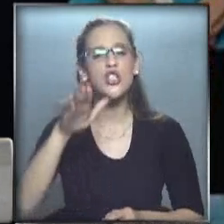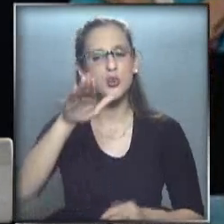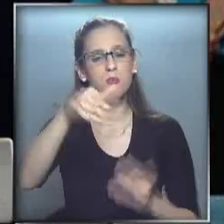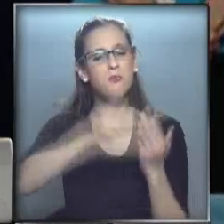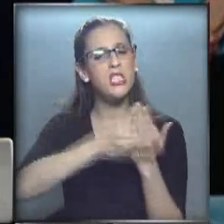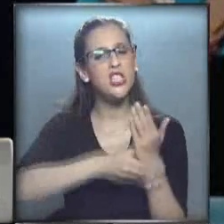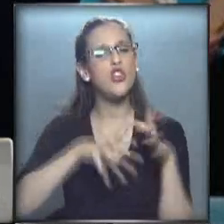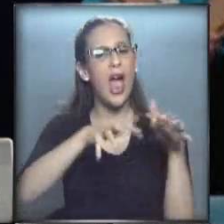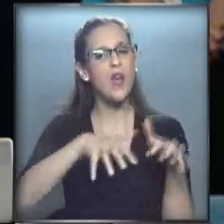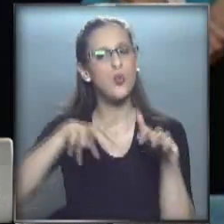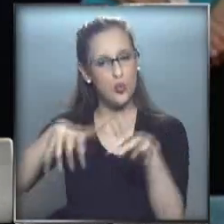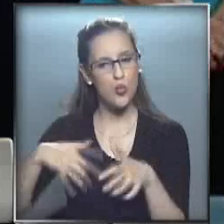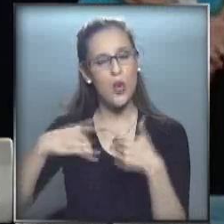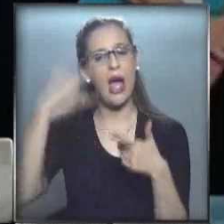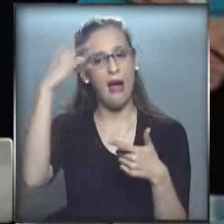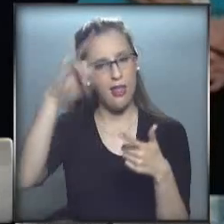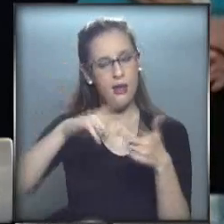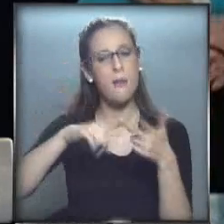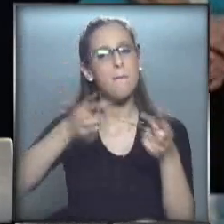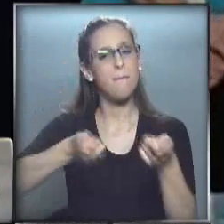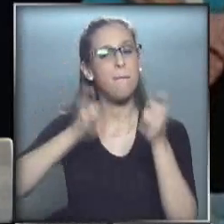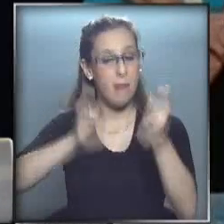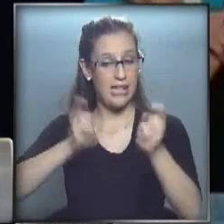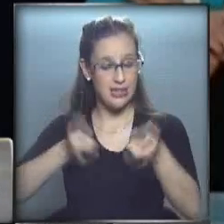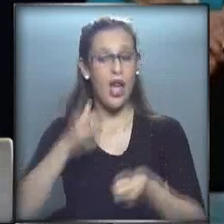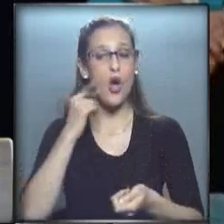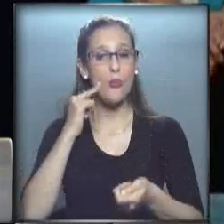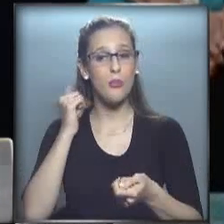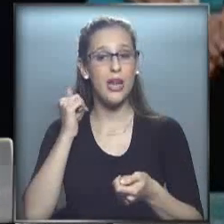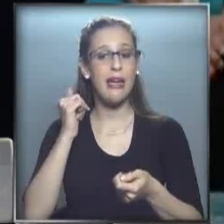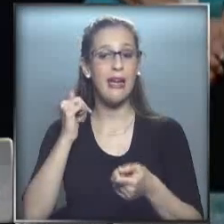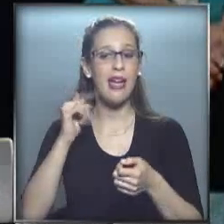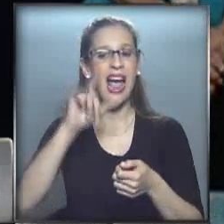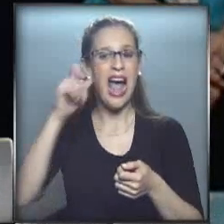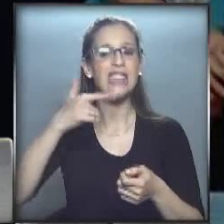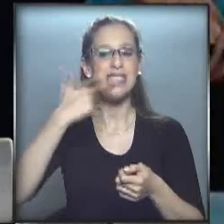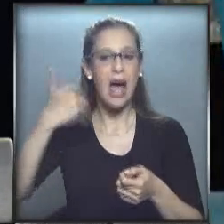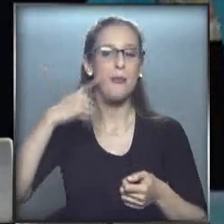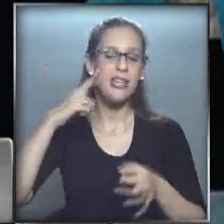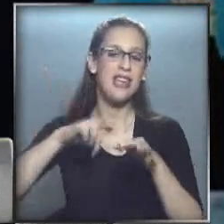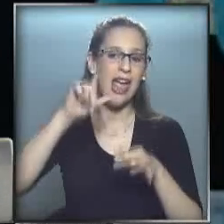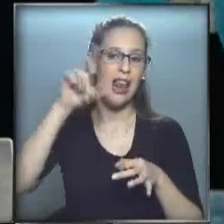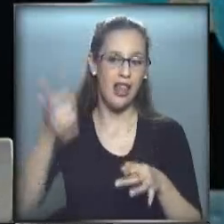de Agricultura, Ganadería y Pesca al ingeniero Carlos Horacio Casamiquela.